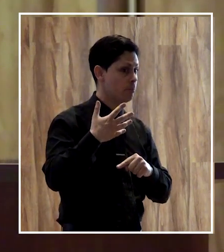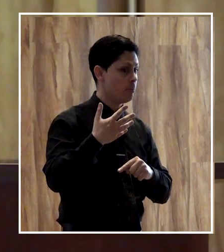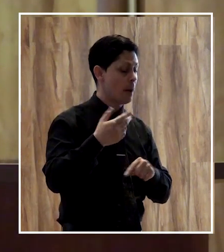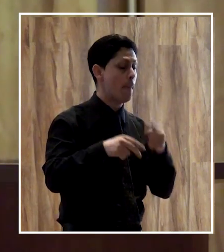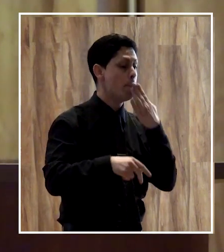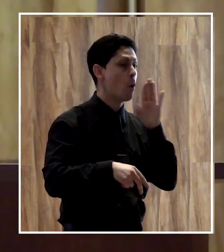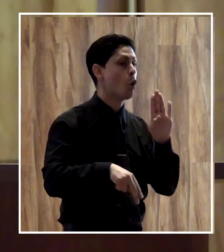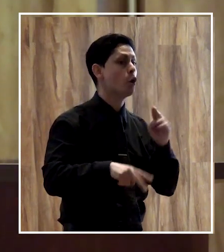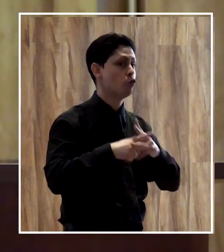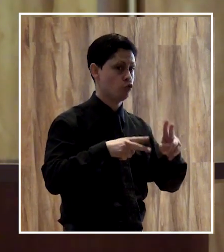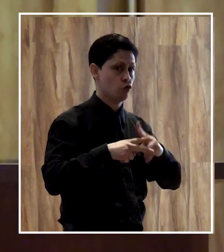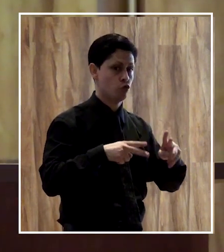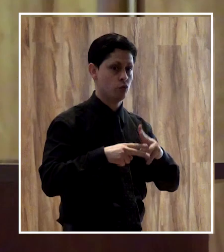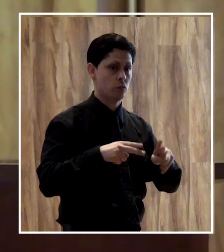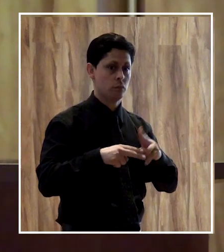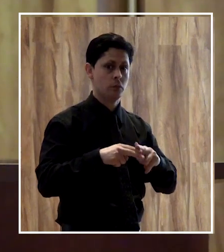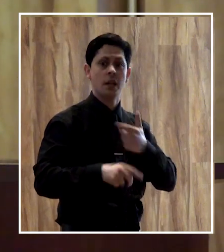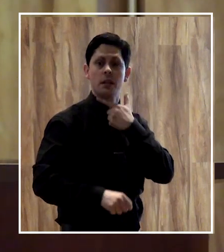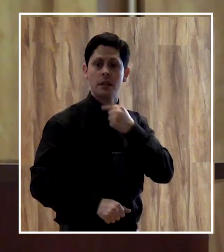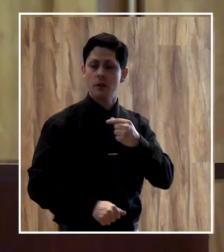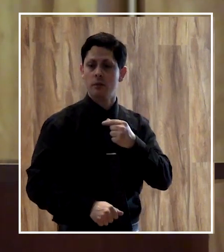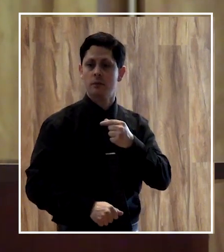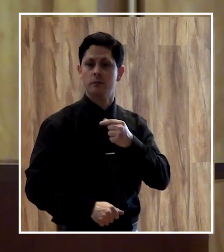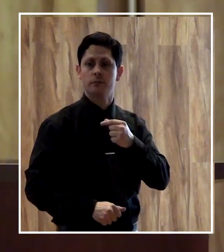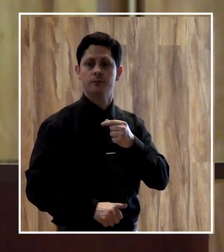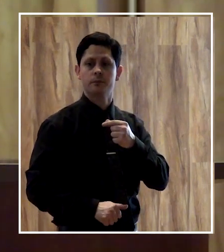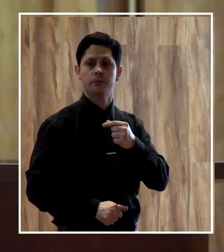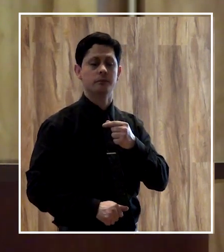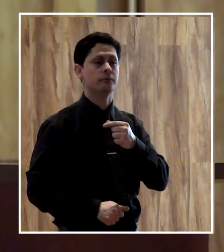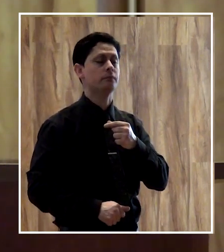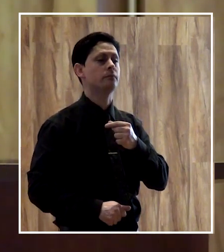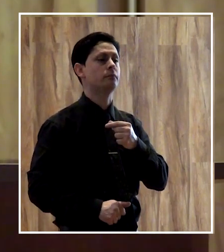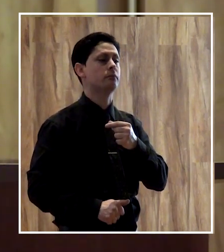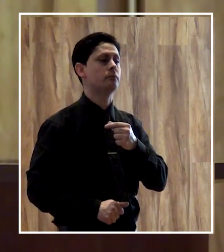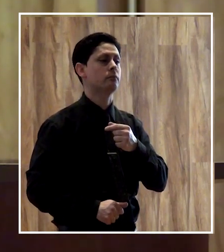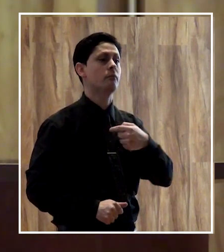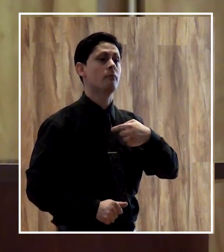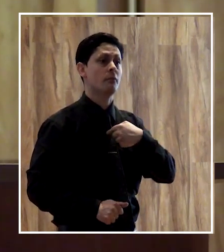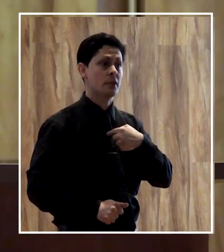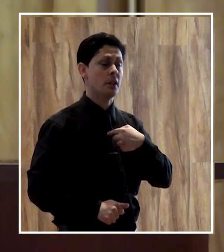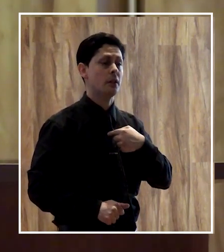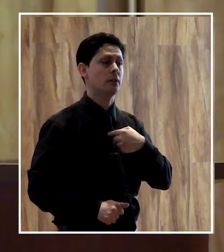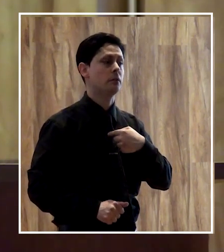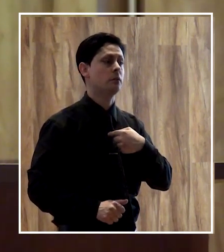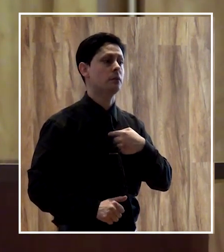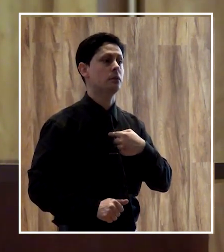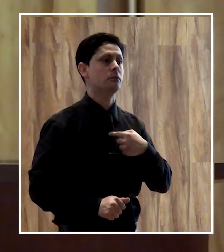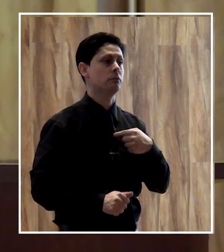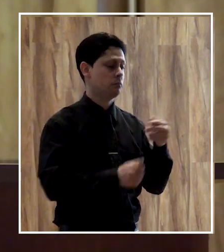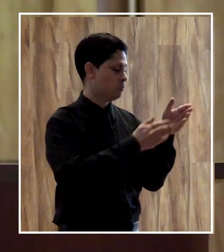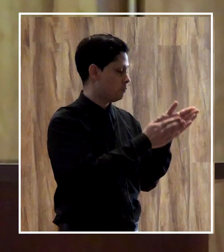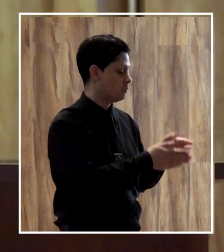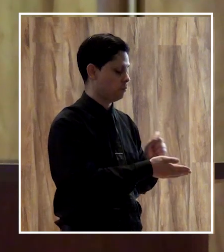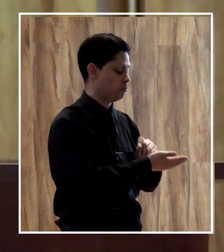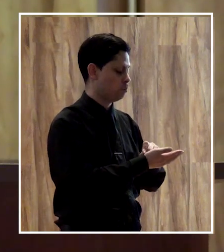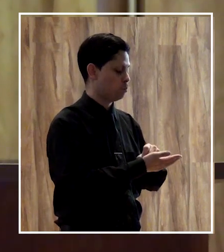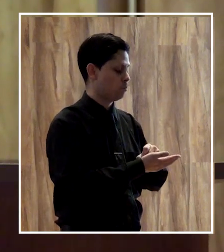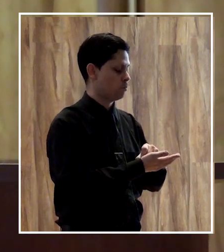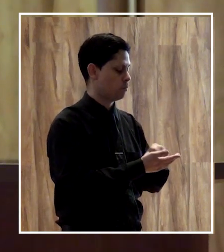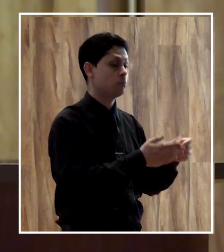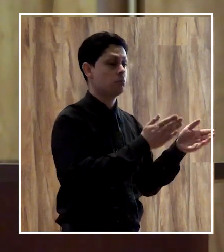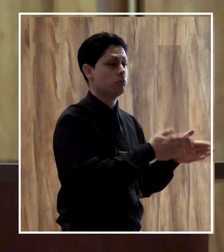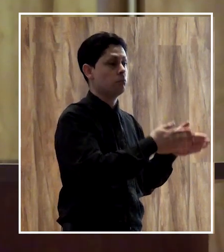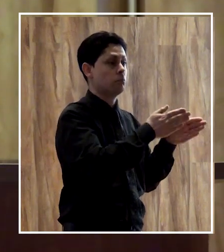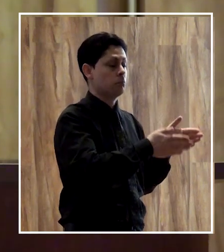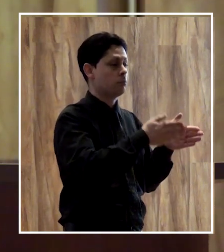para su resolución. Quiero decir que ya no estoy produciendo de una manera